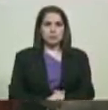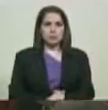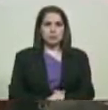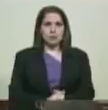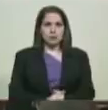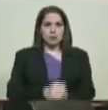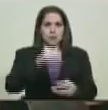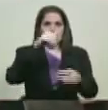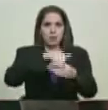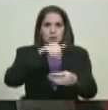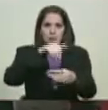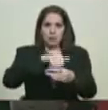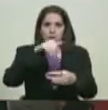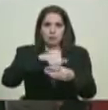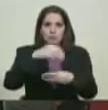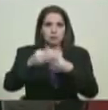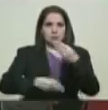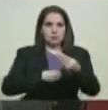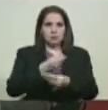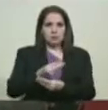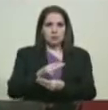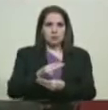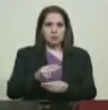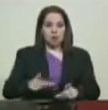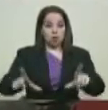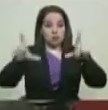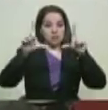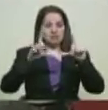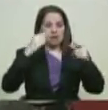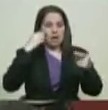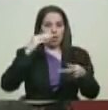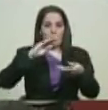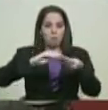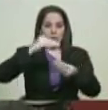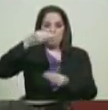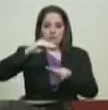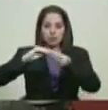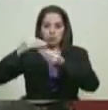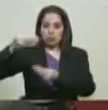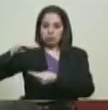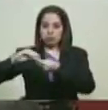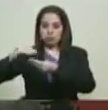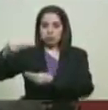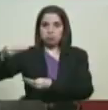los votos emitidos de los certificados del papel, el físico.